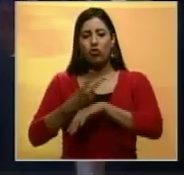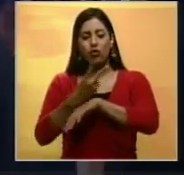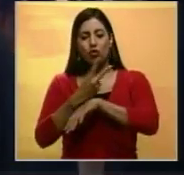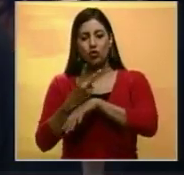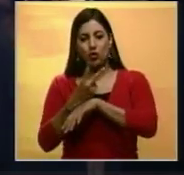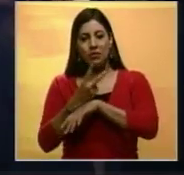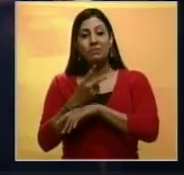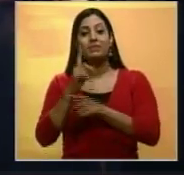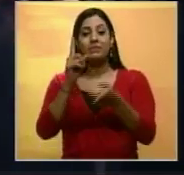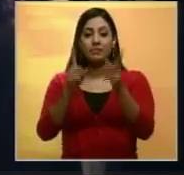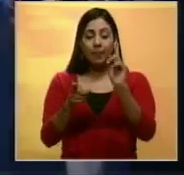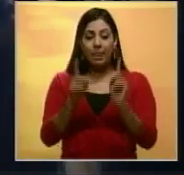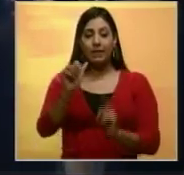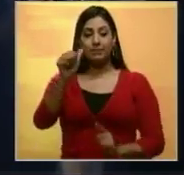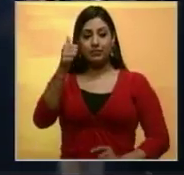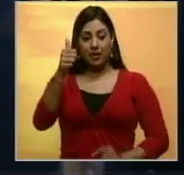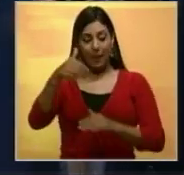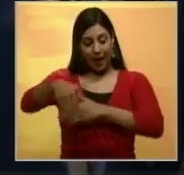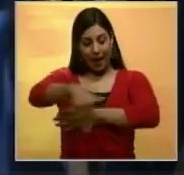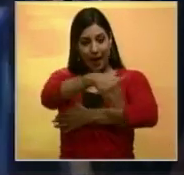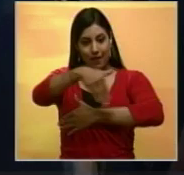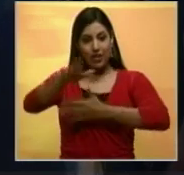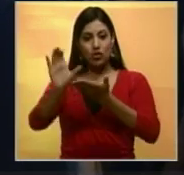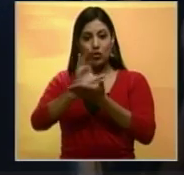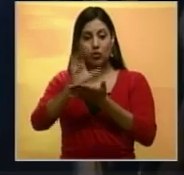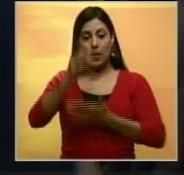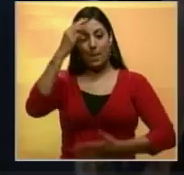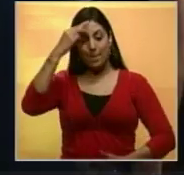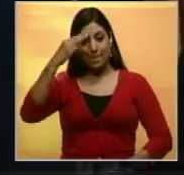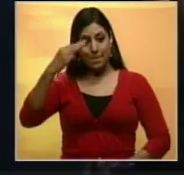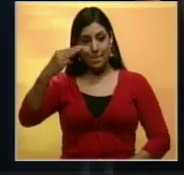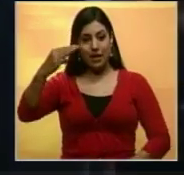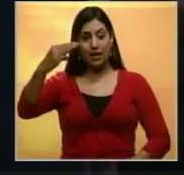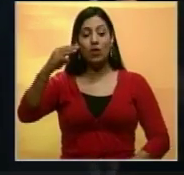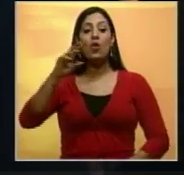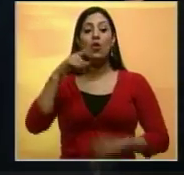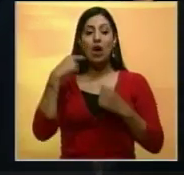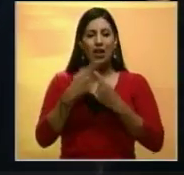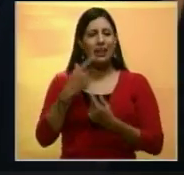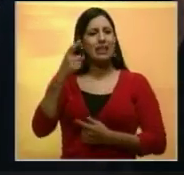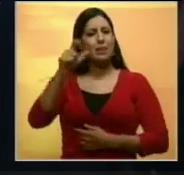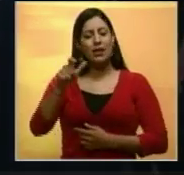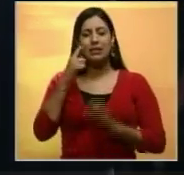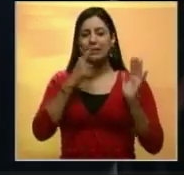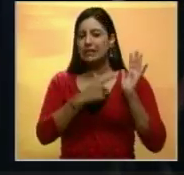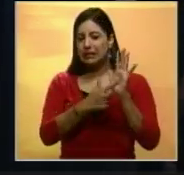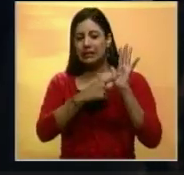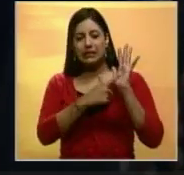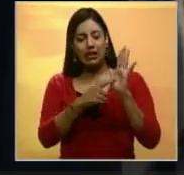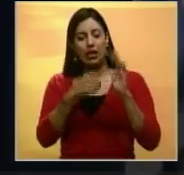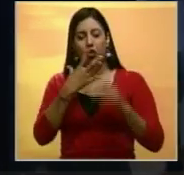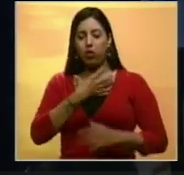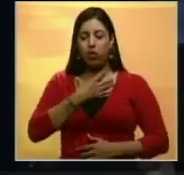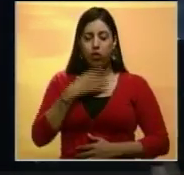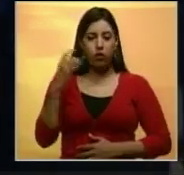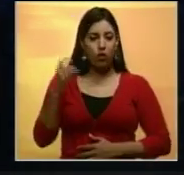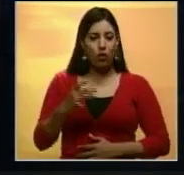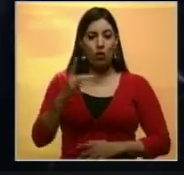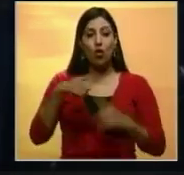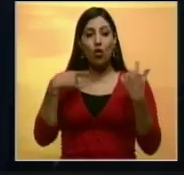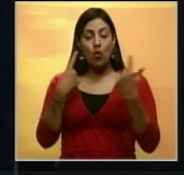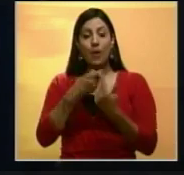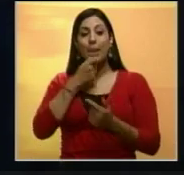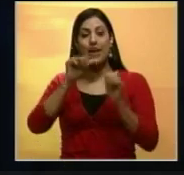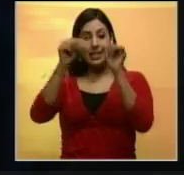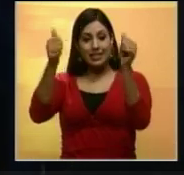2 horas por algunas de las principales avenidas de la Ciudad de México. En medio de inagotables muestras y declaraciones de dolor, el Palacio de